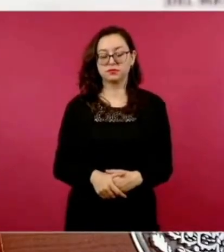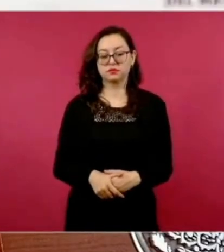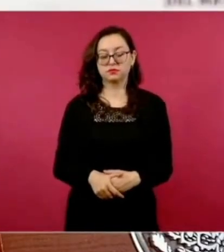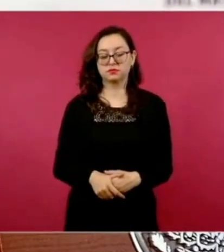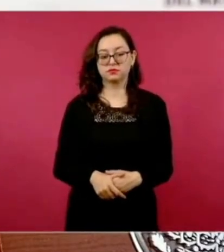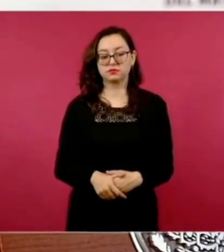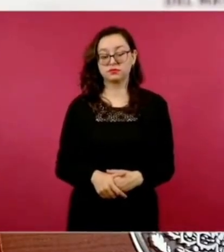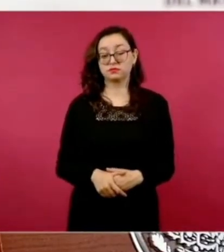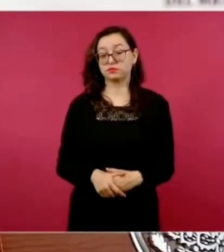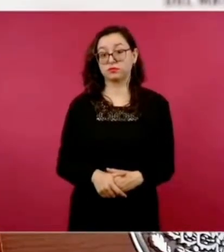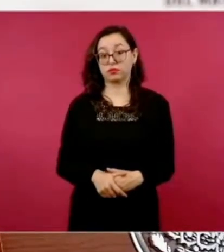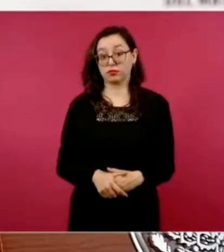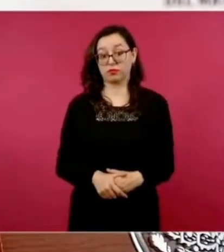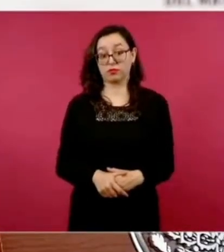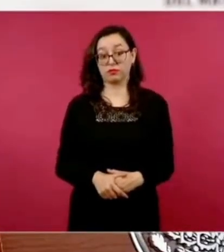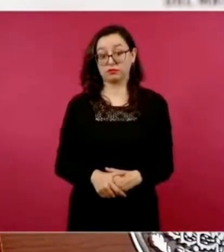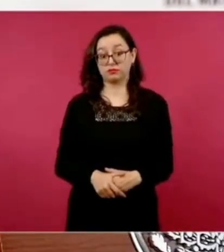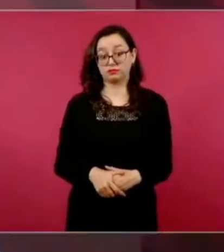y